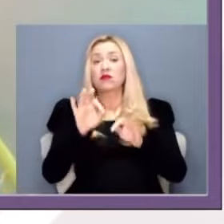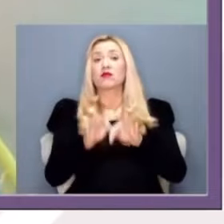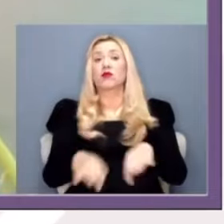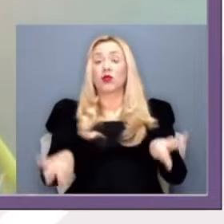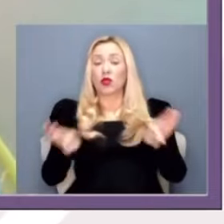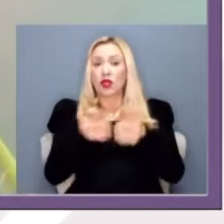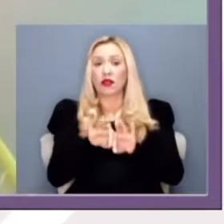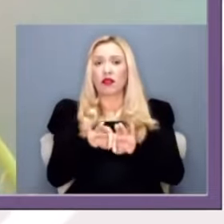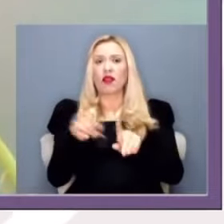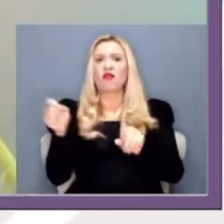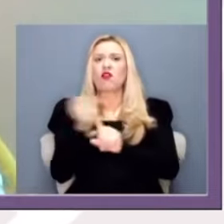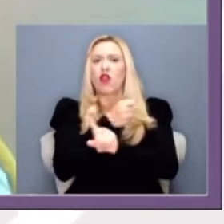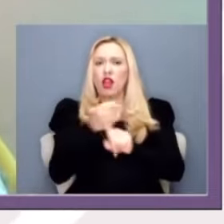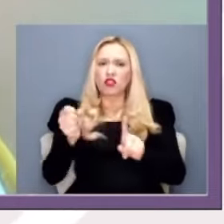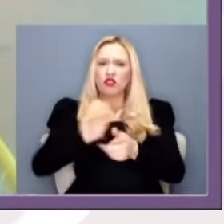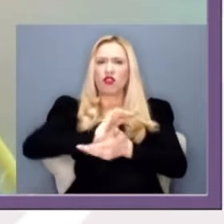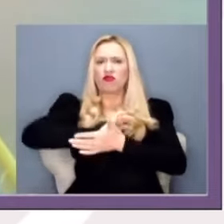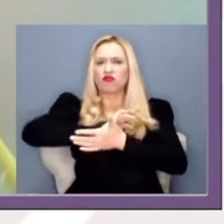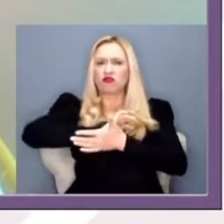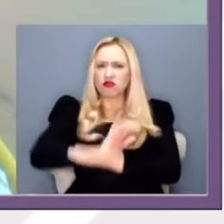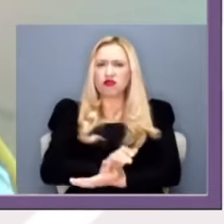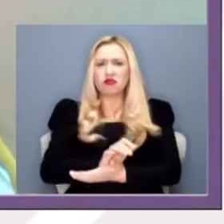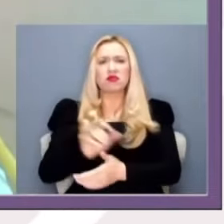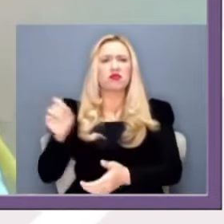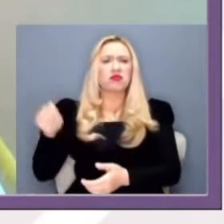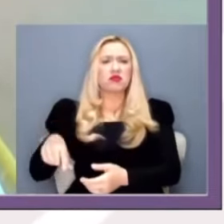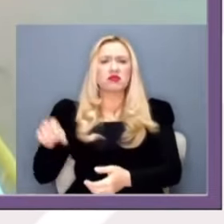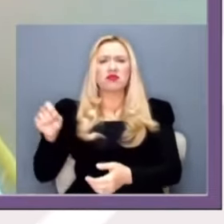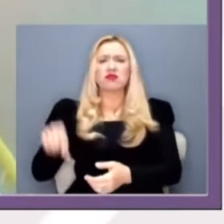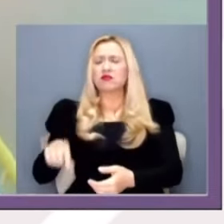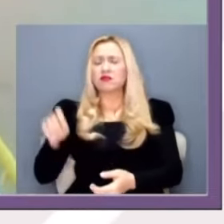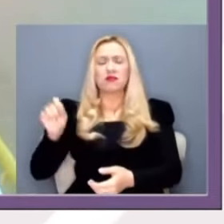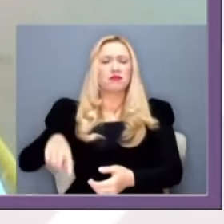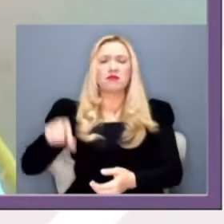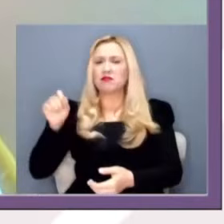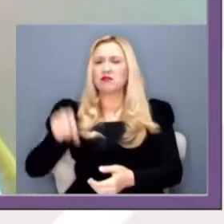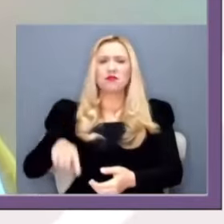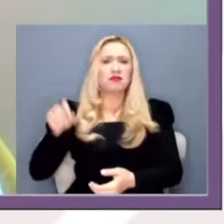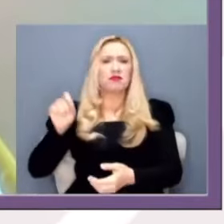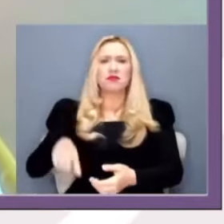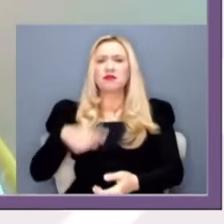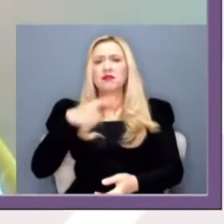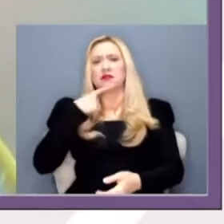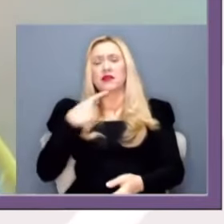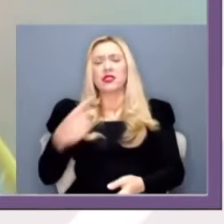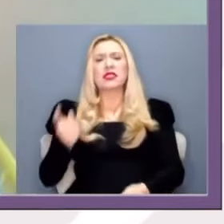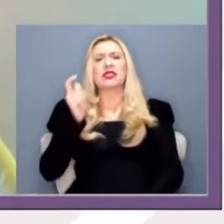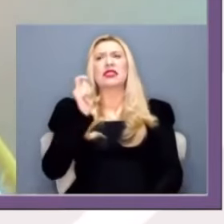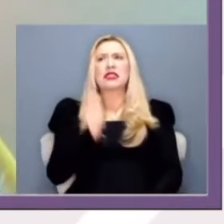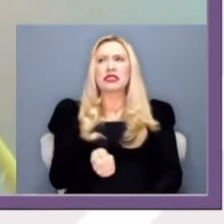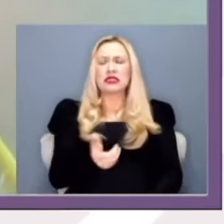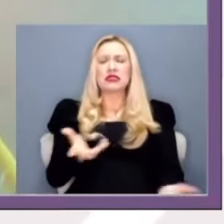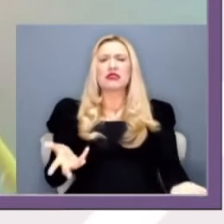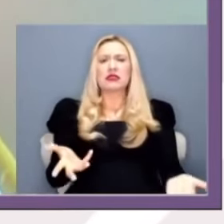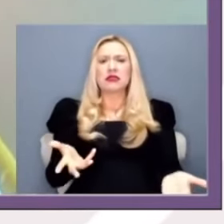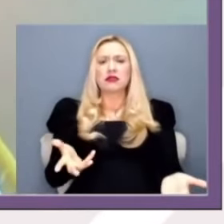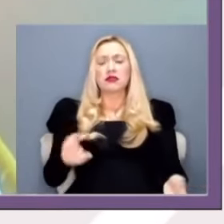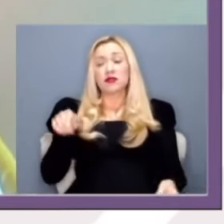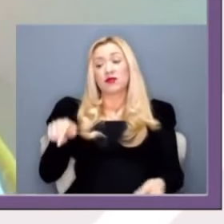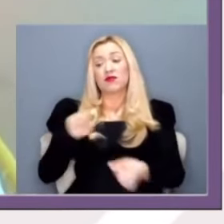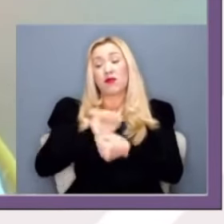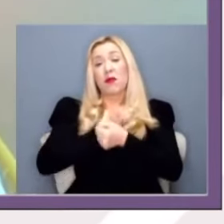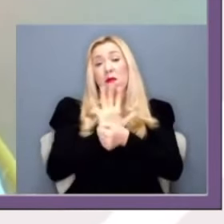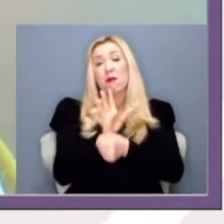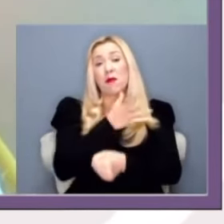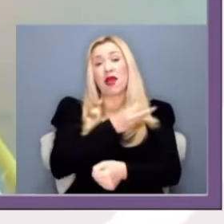que la violencia y discriminación ha estado ahí desde siempre, como ya lo mencionaba Nathan, la pandemia vino a echarle gasolina